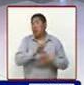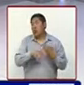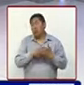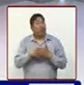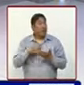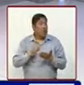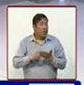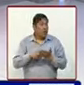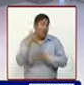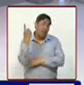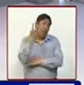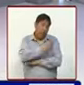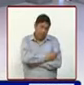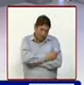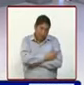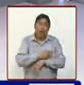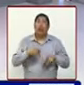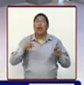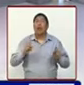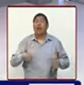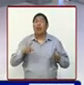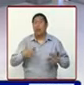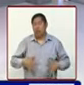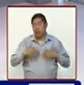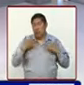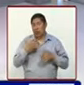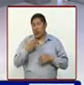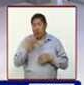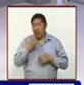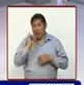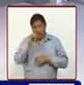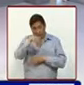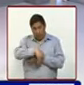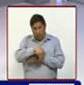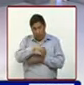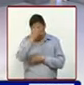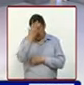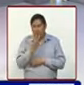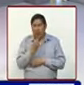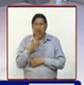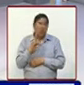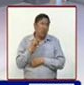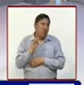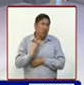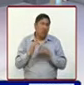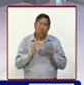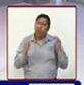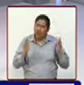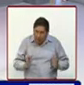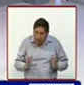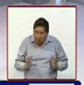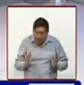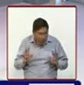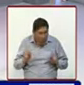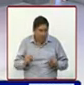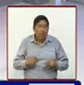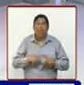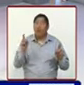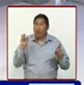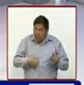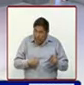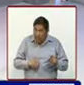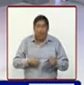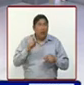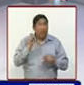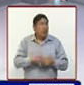todo en ese día. Las personas que vivieron noche antes en la vivienda no necesariamente tiene que ser su vivienda de residencia, sí